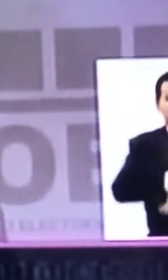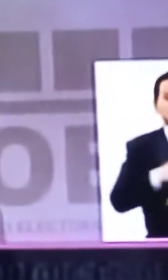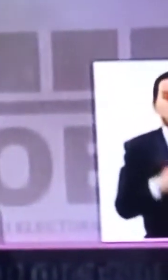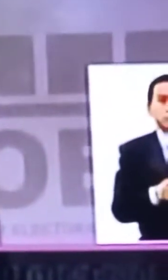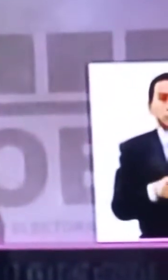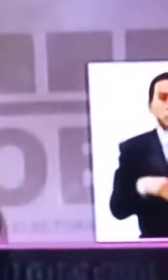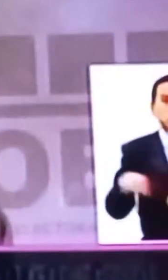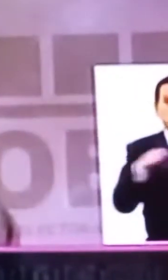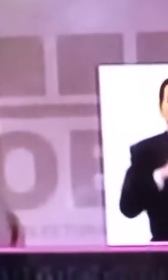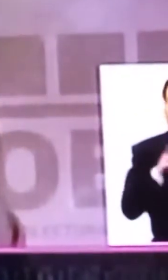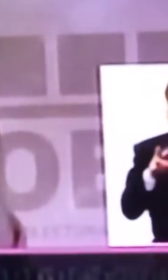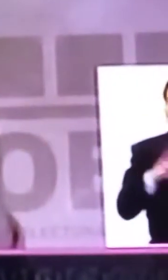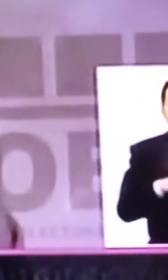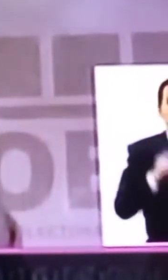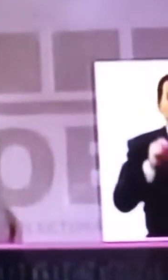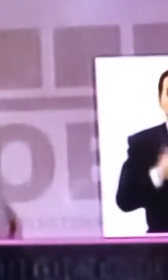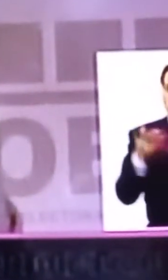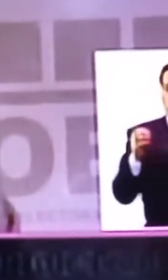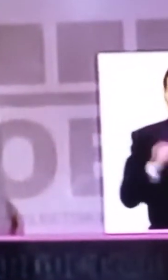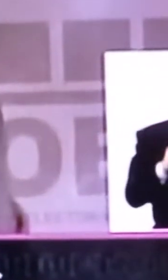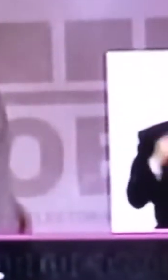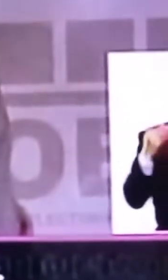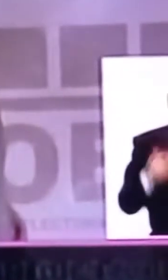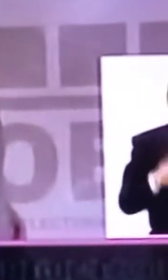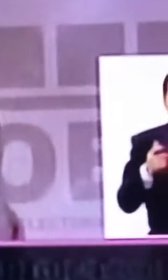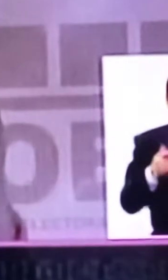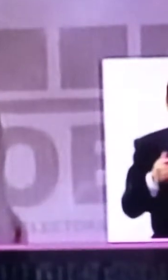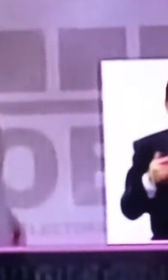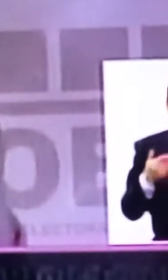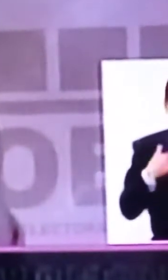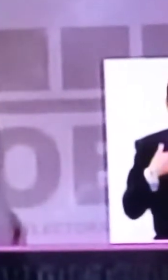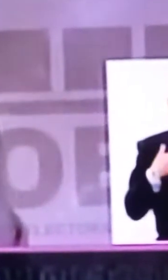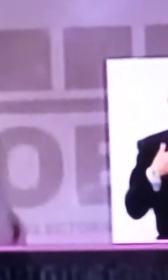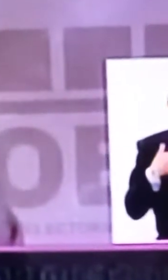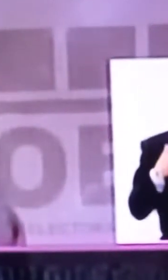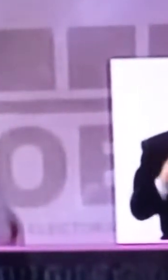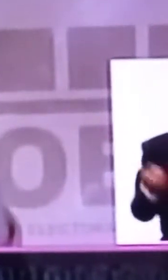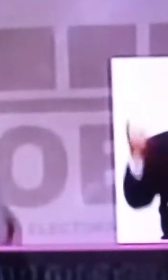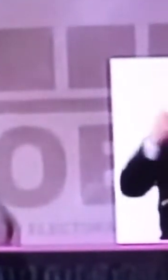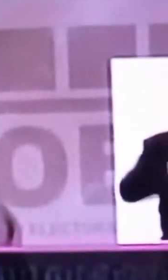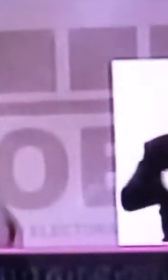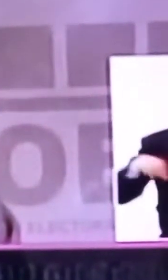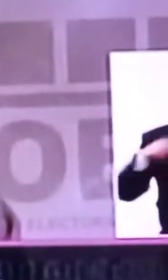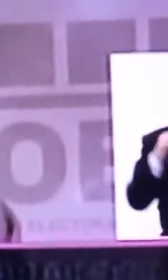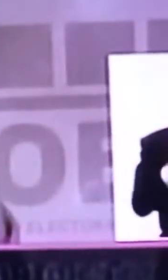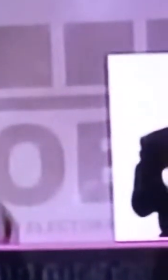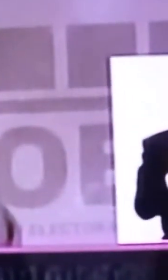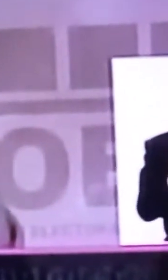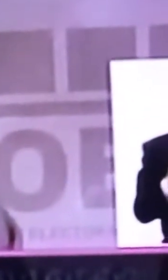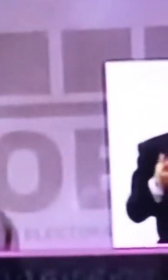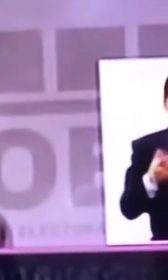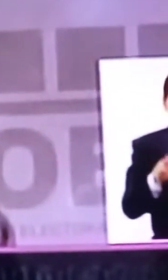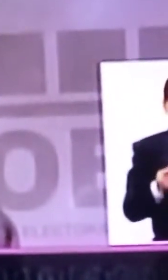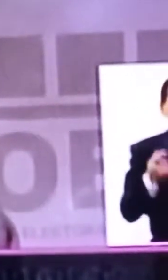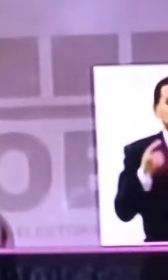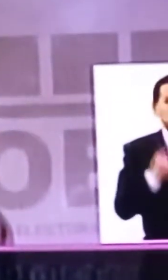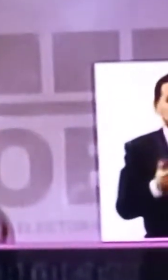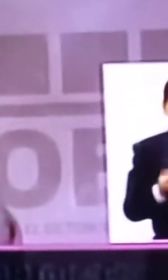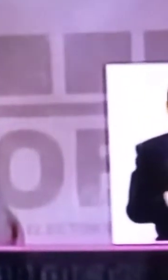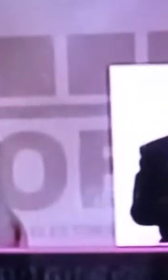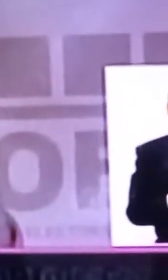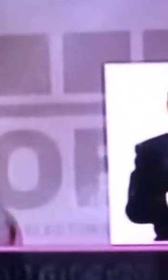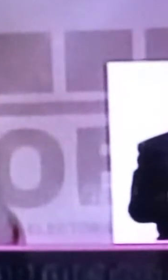pueden observar, los datos han tenido a lo largo de todo el día un crecimiento significativo.